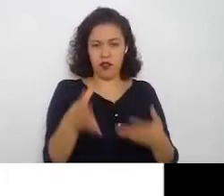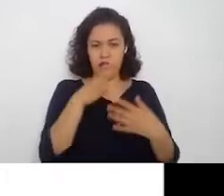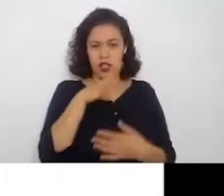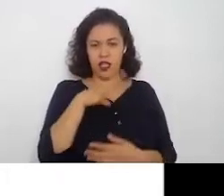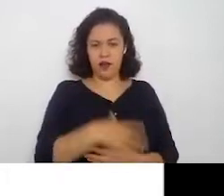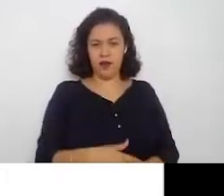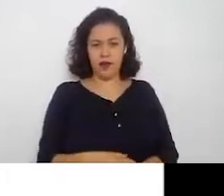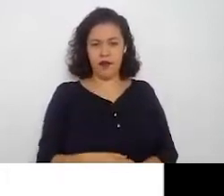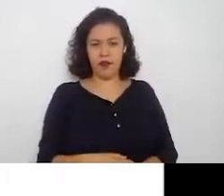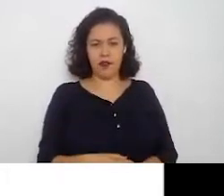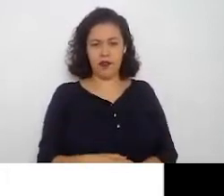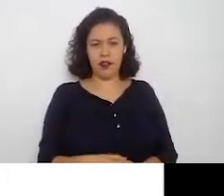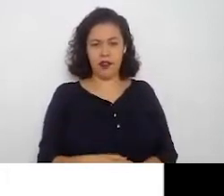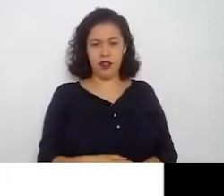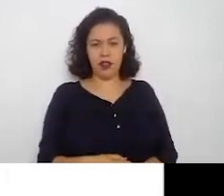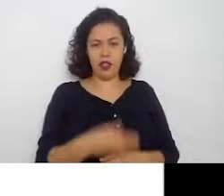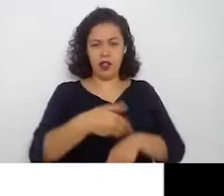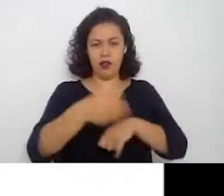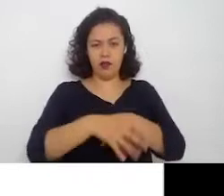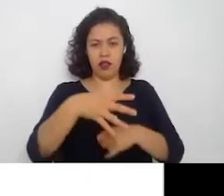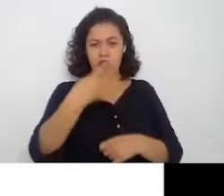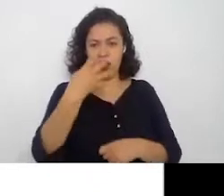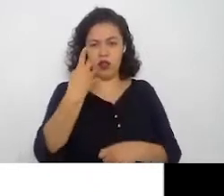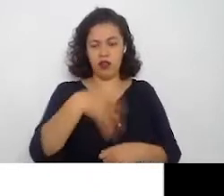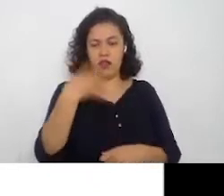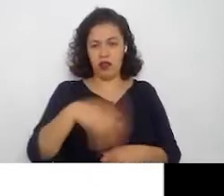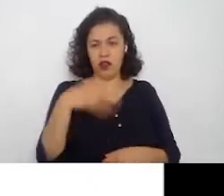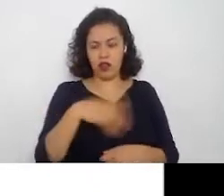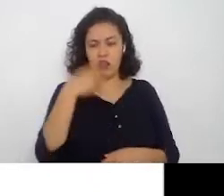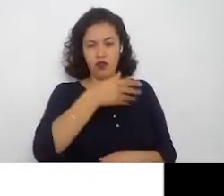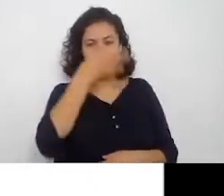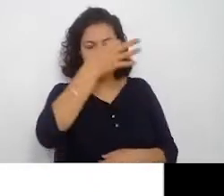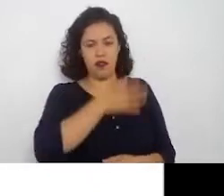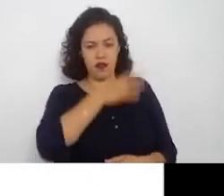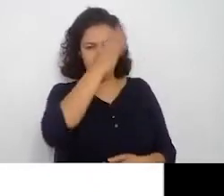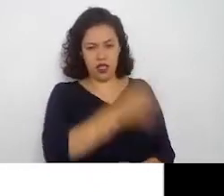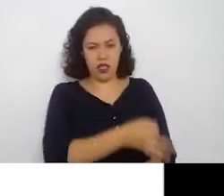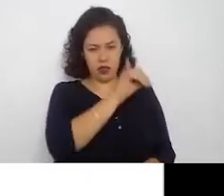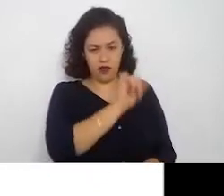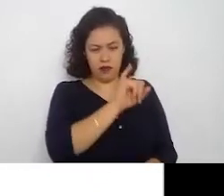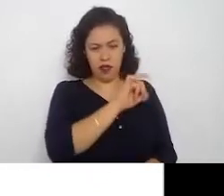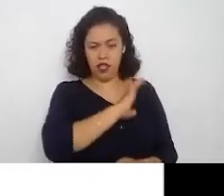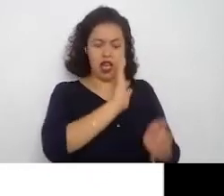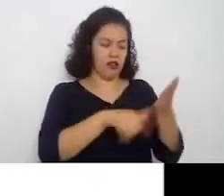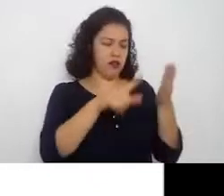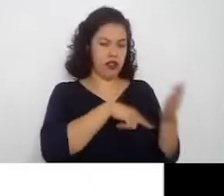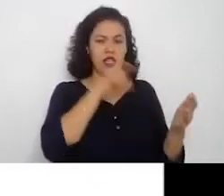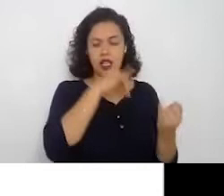en este anexo 14, es que tu autorización ya fue declinada y se debe de haber notificado a